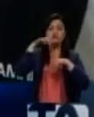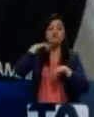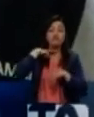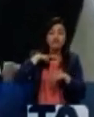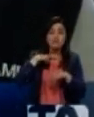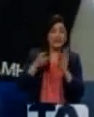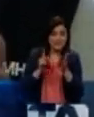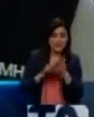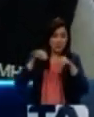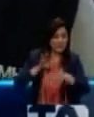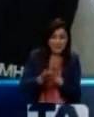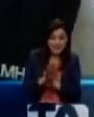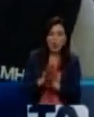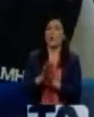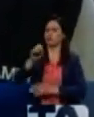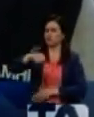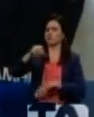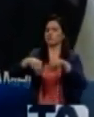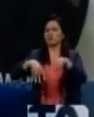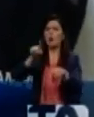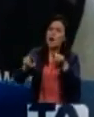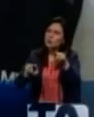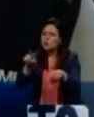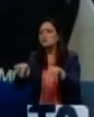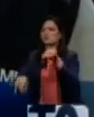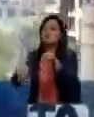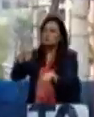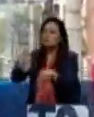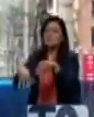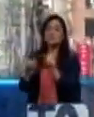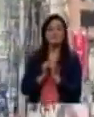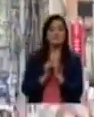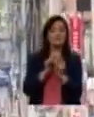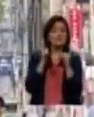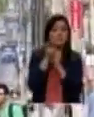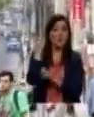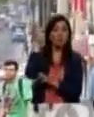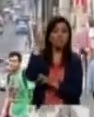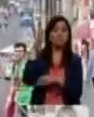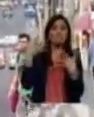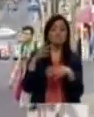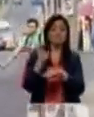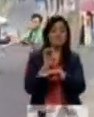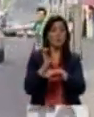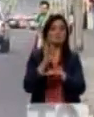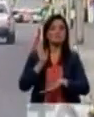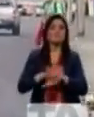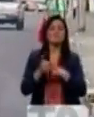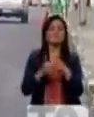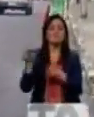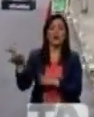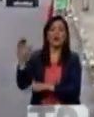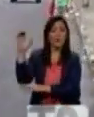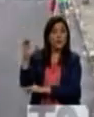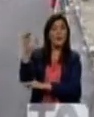llover. Va a haber días esporádicos en los que va a haber presencia de precipitaciones. El cambio climático que atraviesa el Ecuador se debe a